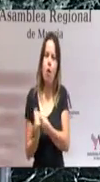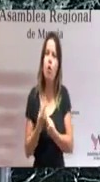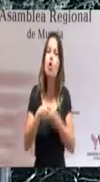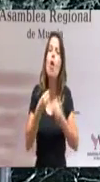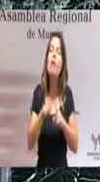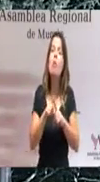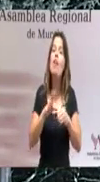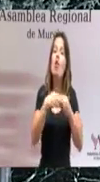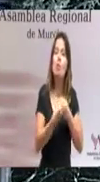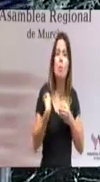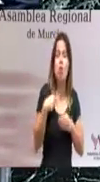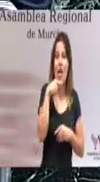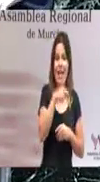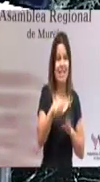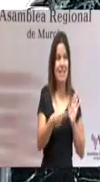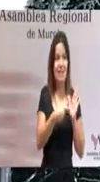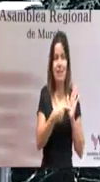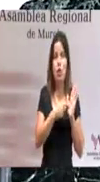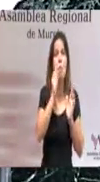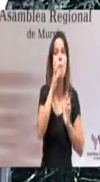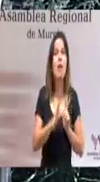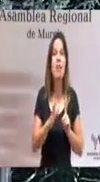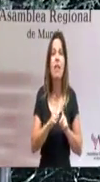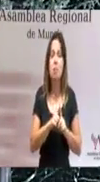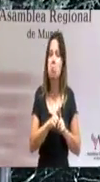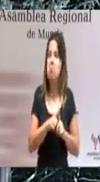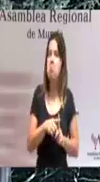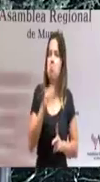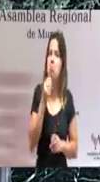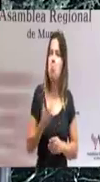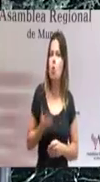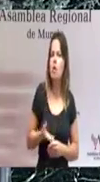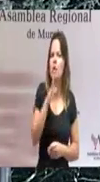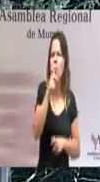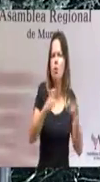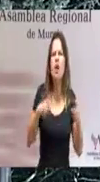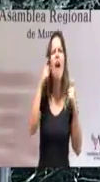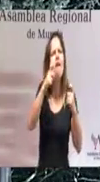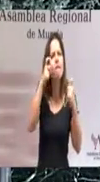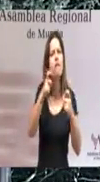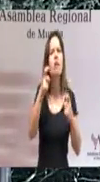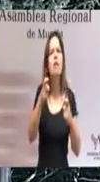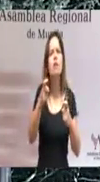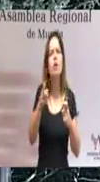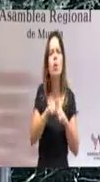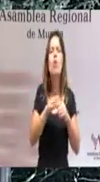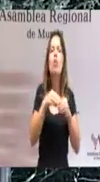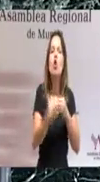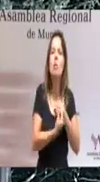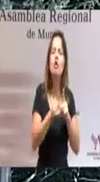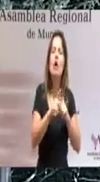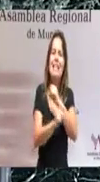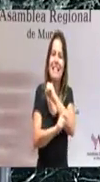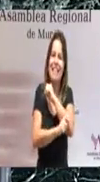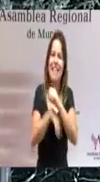un documento tal cual este. Creo que no es desdeñable el esfuerzo que significa un documento de la